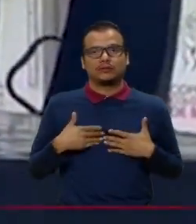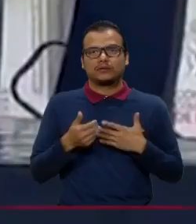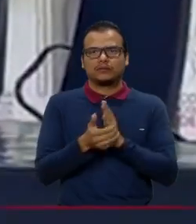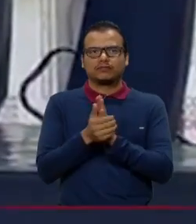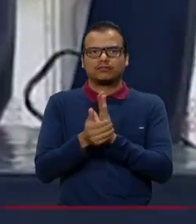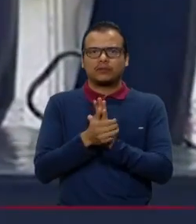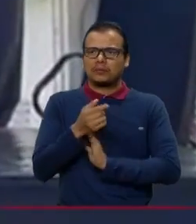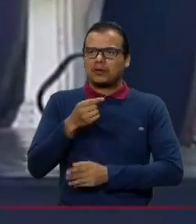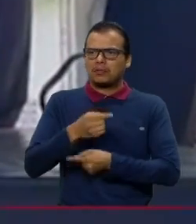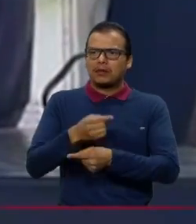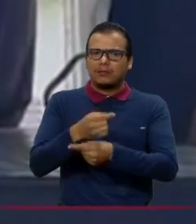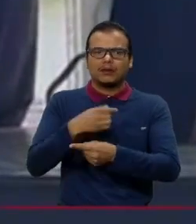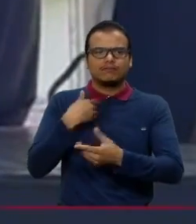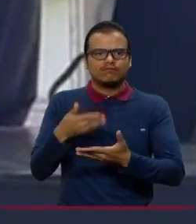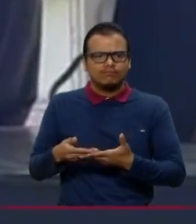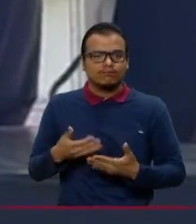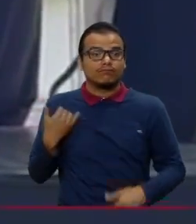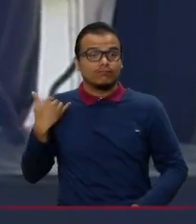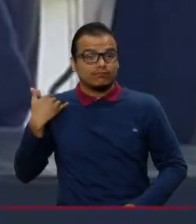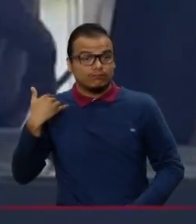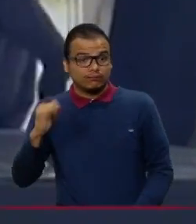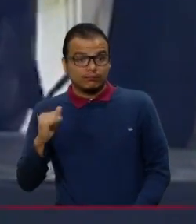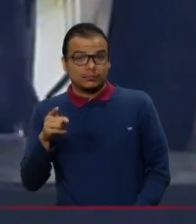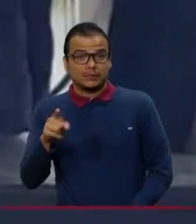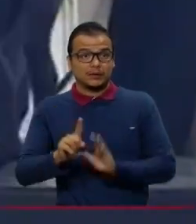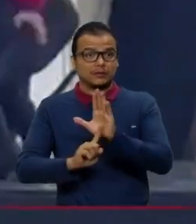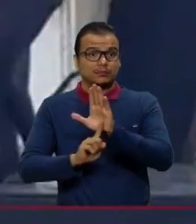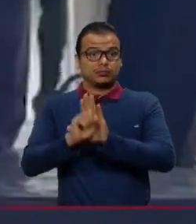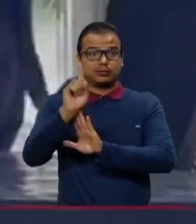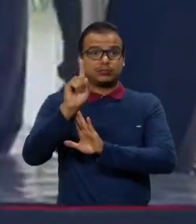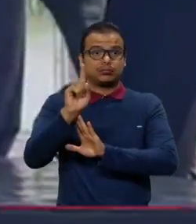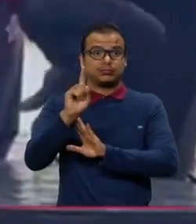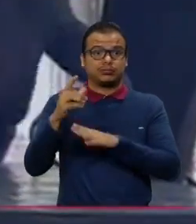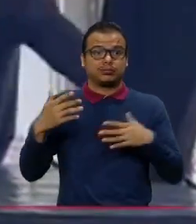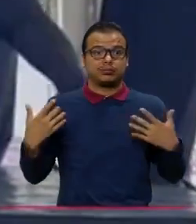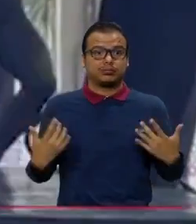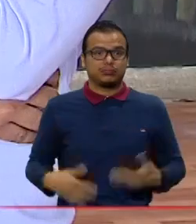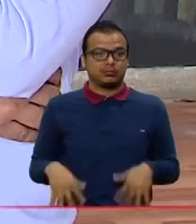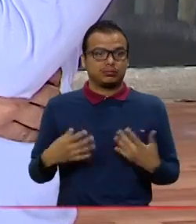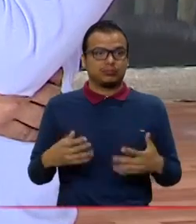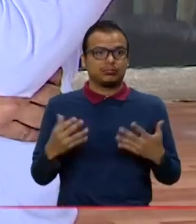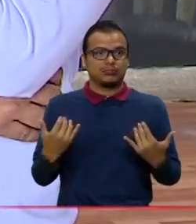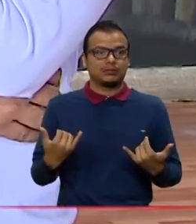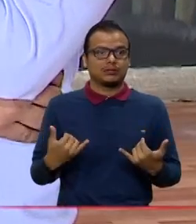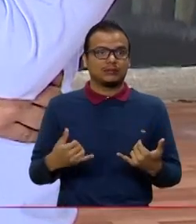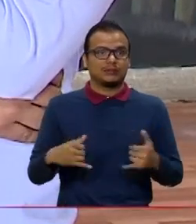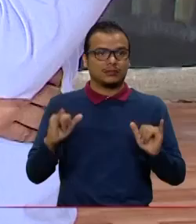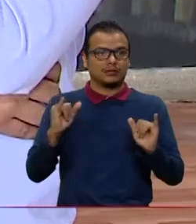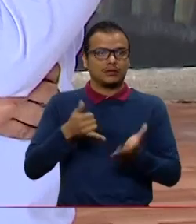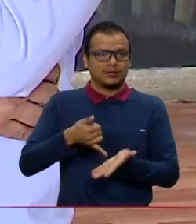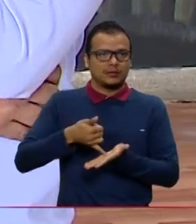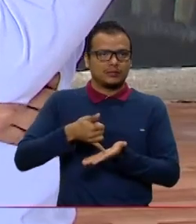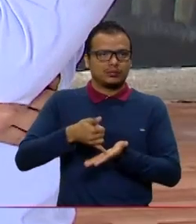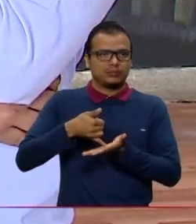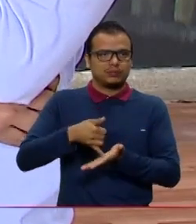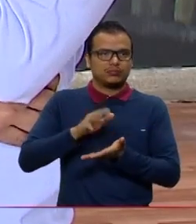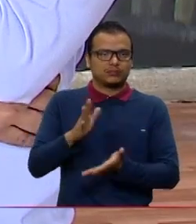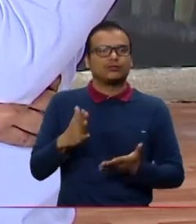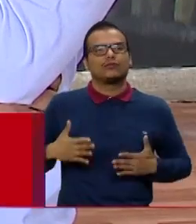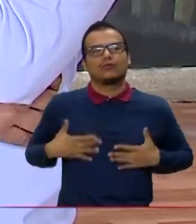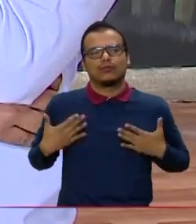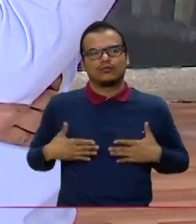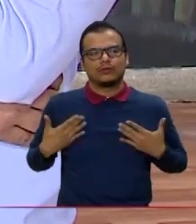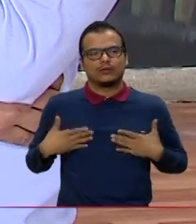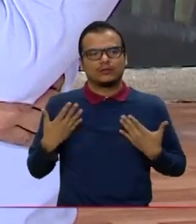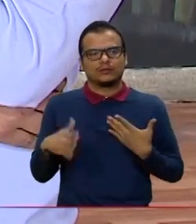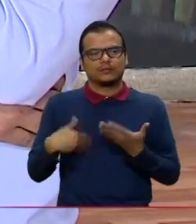a todo lo que ha logrado Pues en en el camino Samuel eh ha sido digno de ganar ciertos méritos Y entonces estamos muy contentos pues